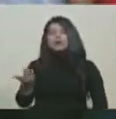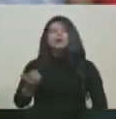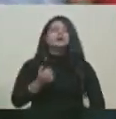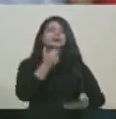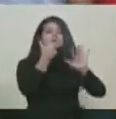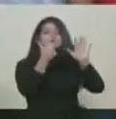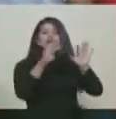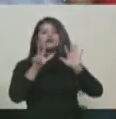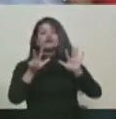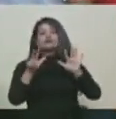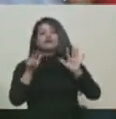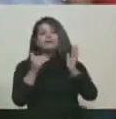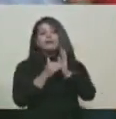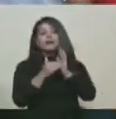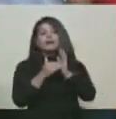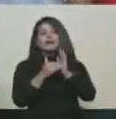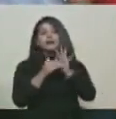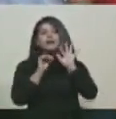78.980. ¿Y antes?